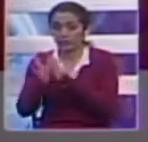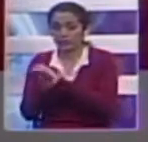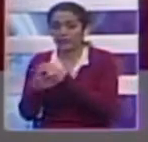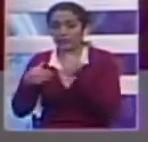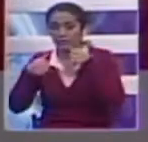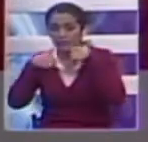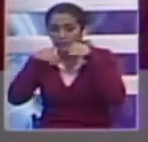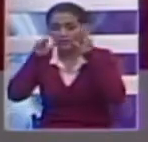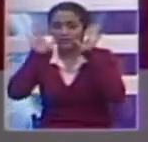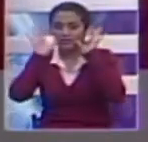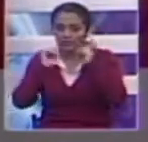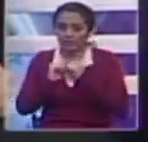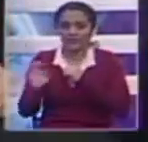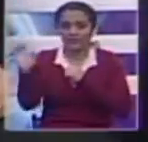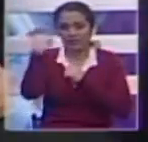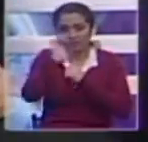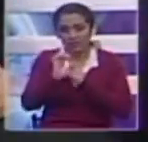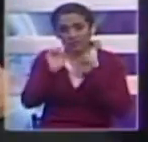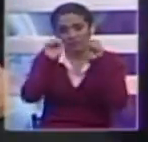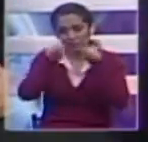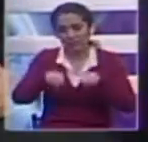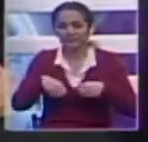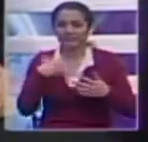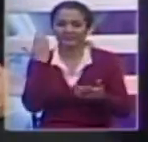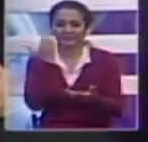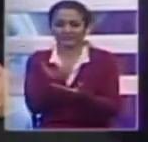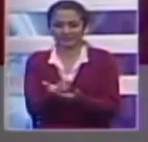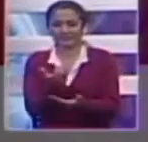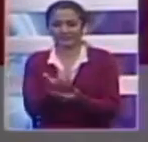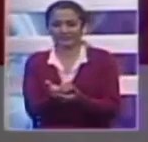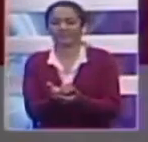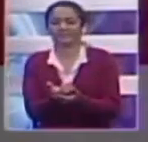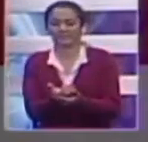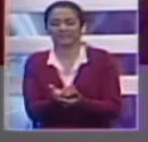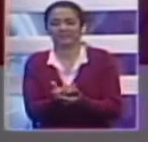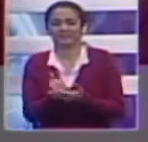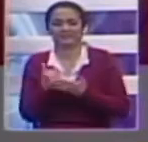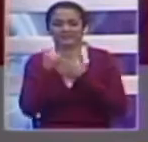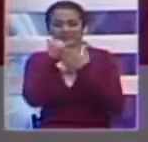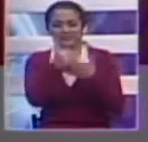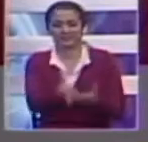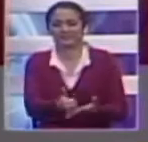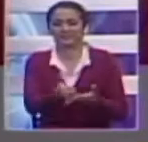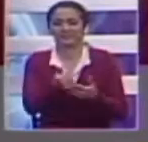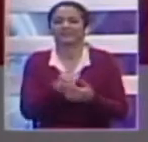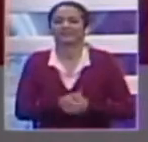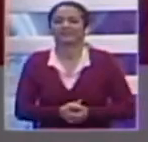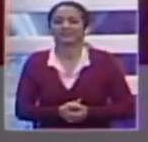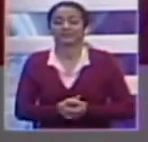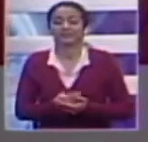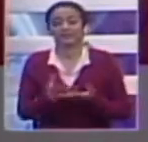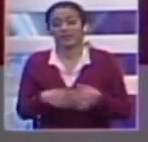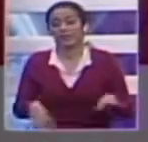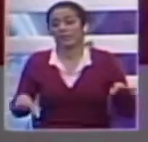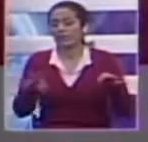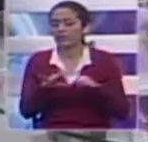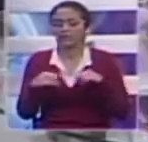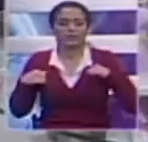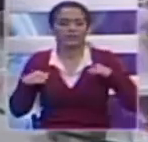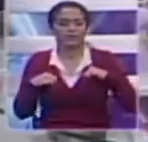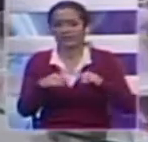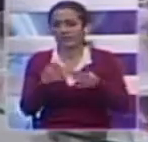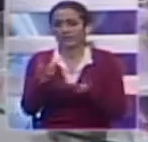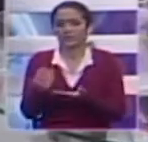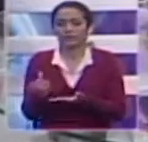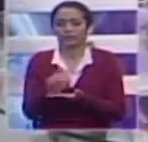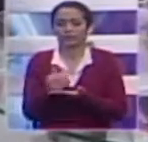¿Por qué no enero para adquirir esta agenda y poder ayudar a todas estas personas que siempre lo digo, nos necesitan? La ayuda pues tiene que ser permanente. Exacto. Gracias por